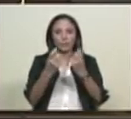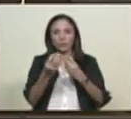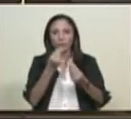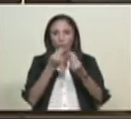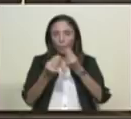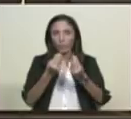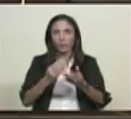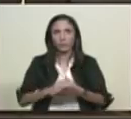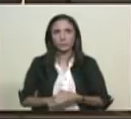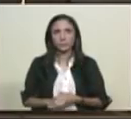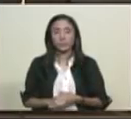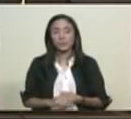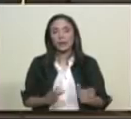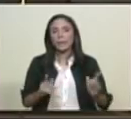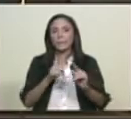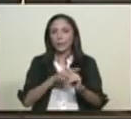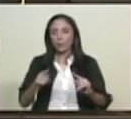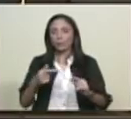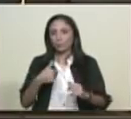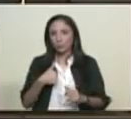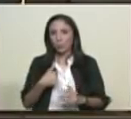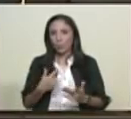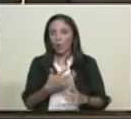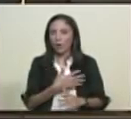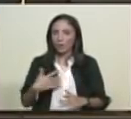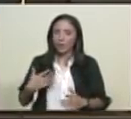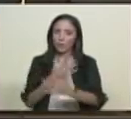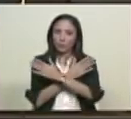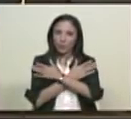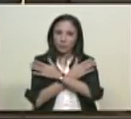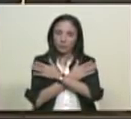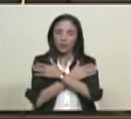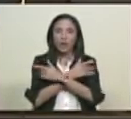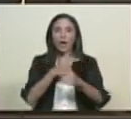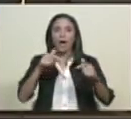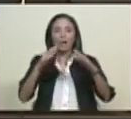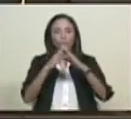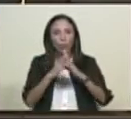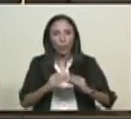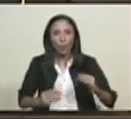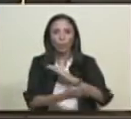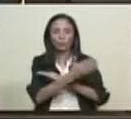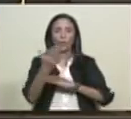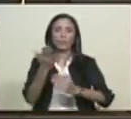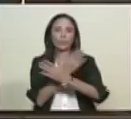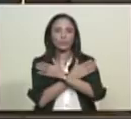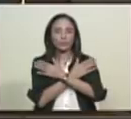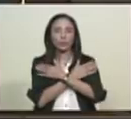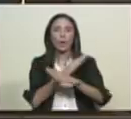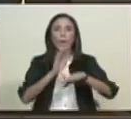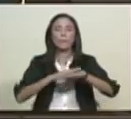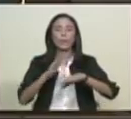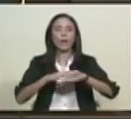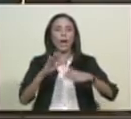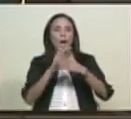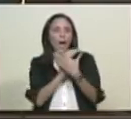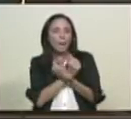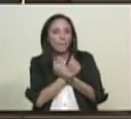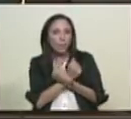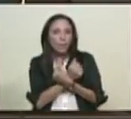quiero darles las felicitaciones por el Día del Amor, de la Amistad, por el Día de los Enamorados, a